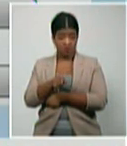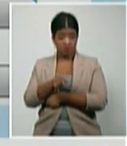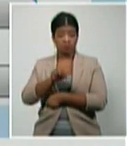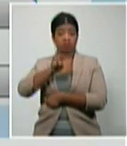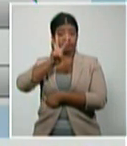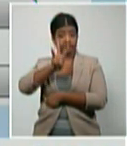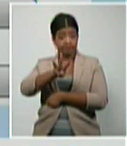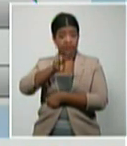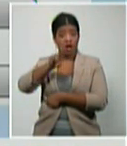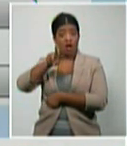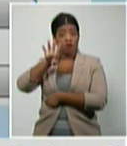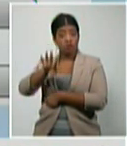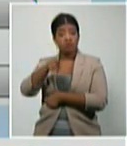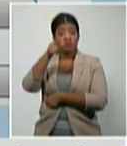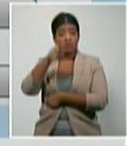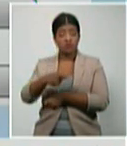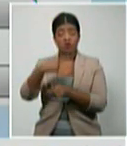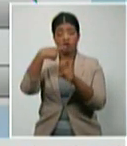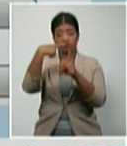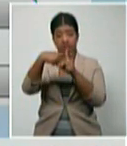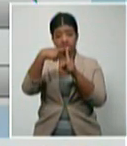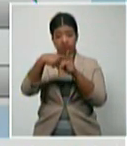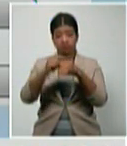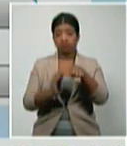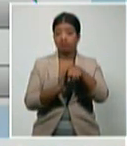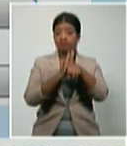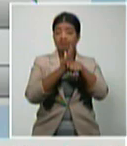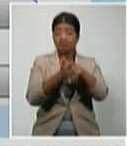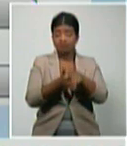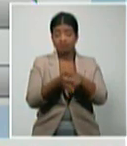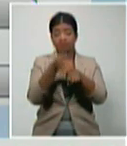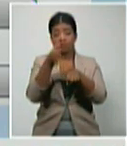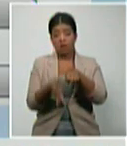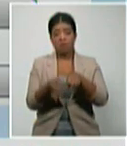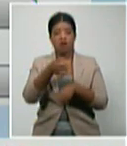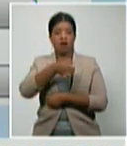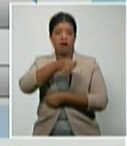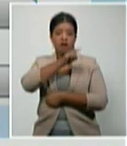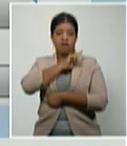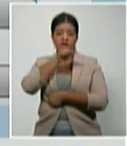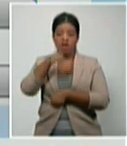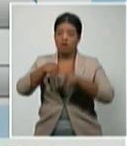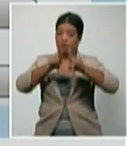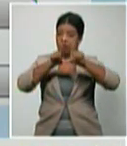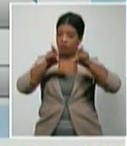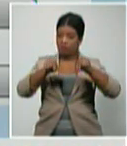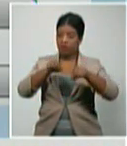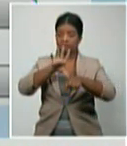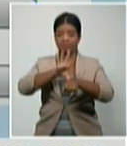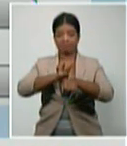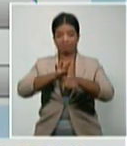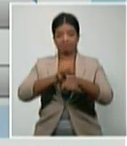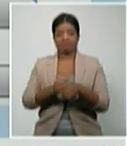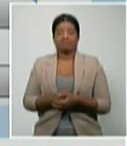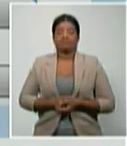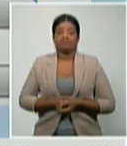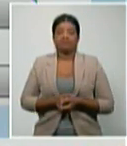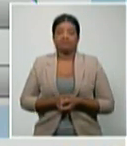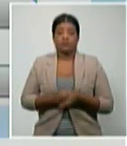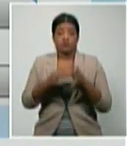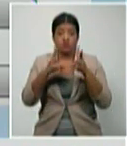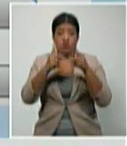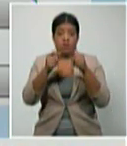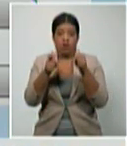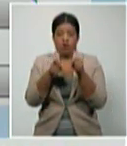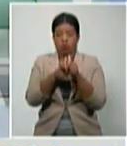314 personas que se diagnosticaron en el día de ayer en nuestro territorio, una de las cifras más elevadas que hemos